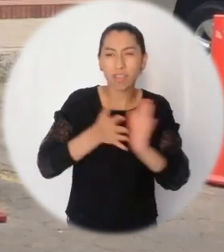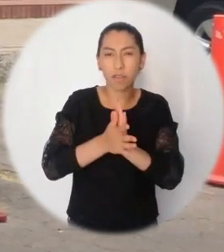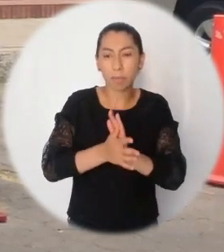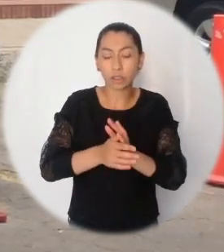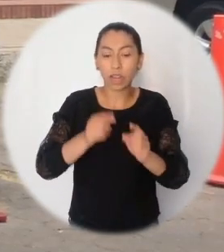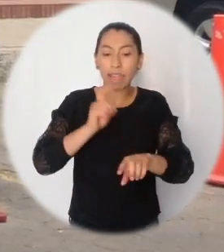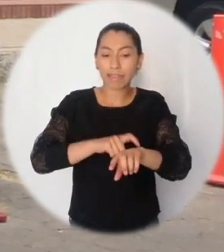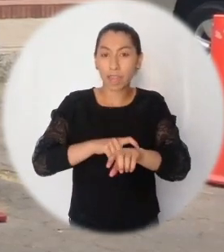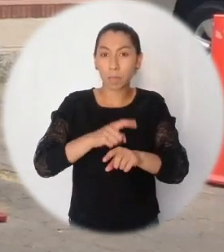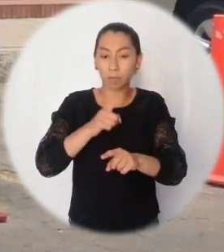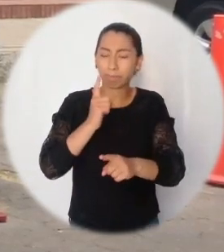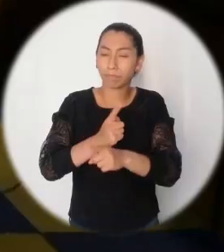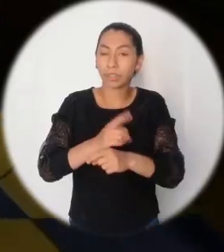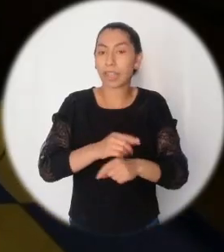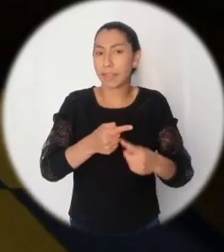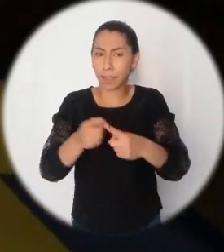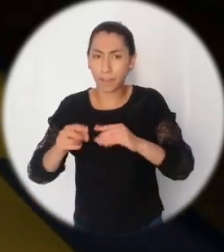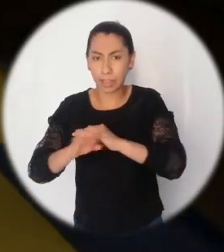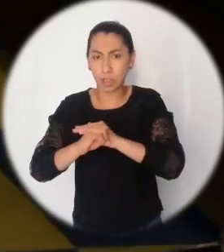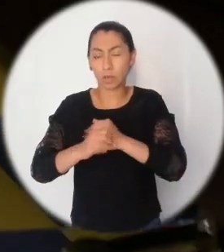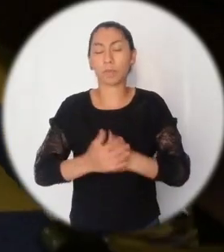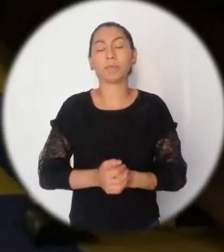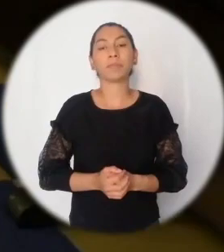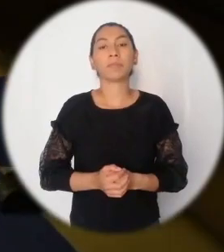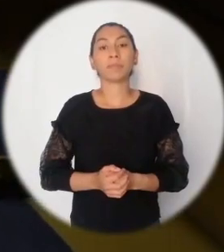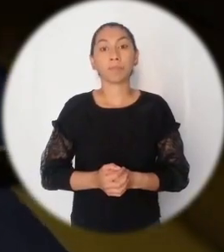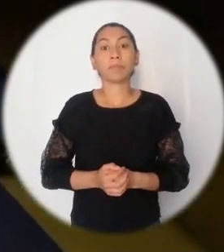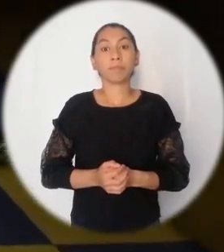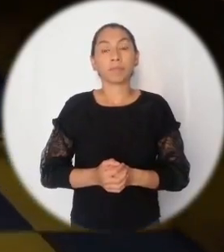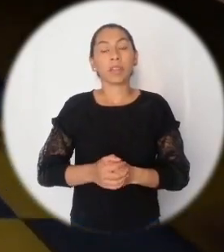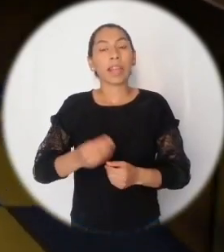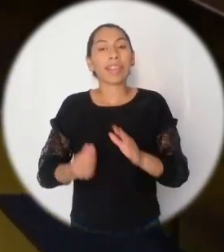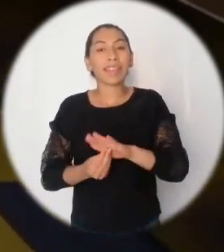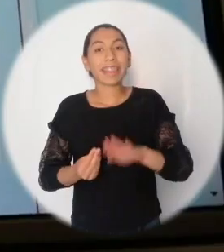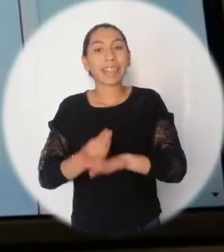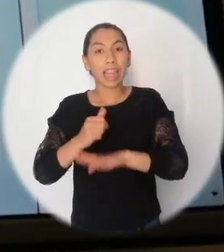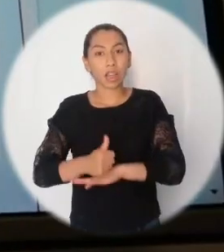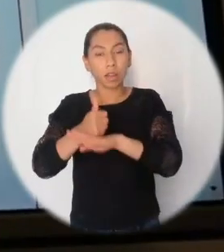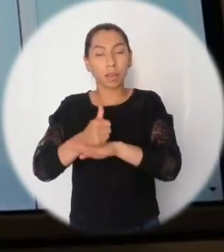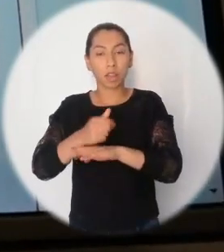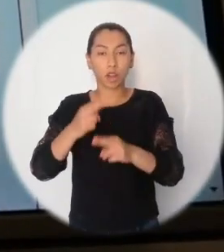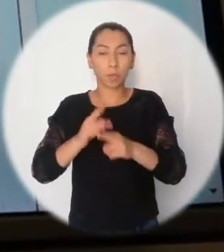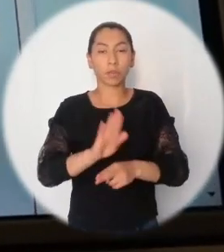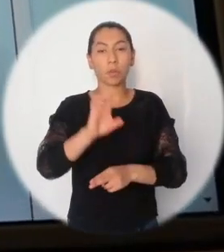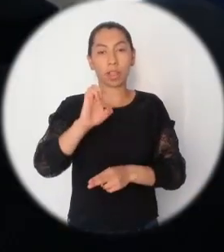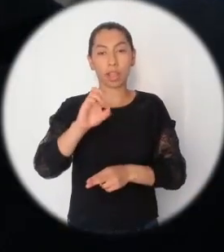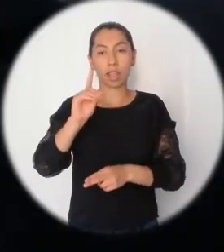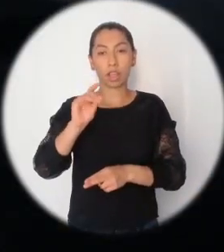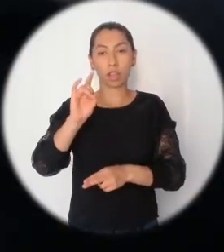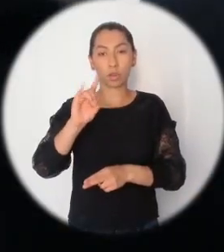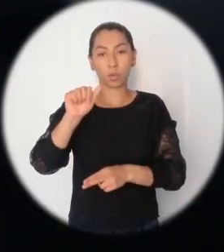permita compartir información en tiempo real con cada una de las entidades que necesiten la información. El director de la Unidad de Gestión del Riesgo, Eduardo